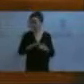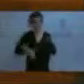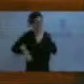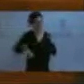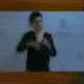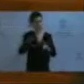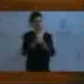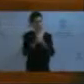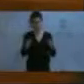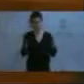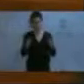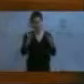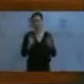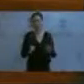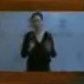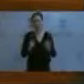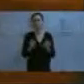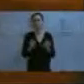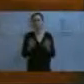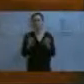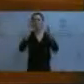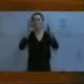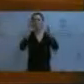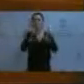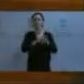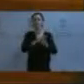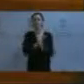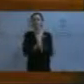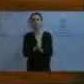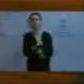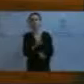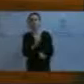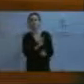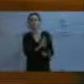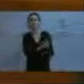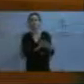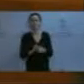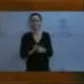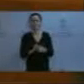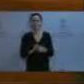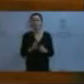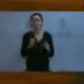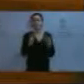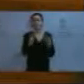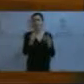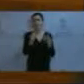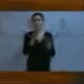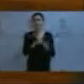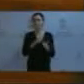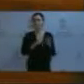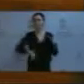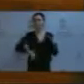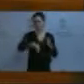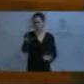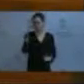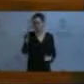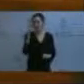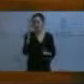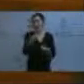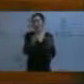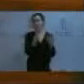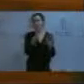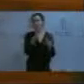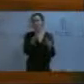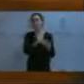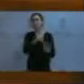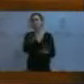formación para trabajadores ocupados y más de 6.000 de la formación para desempleados. Más de 6.500 del programa